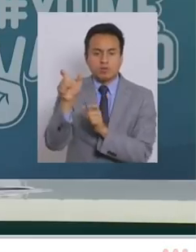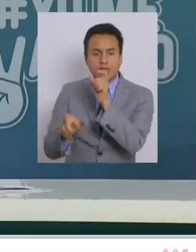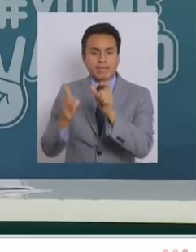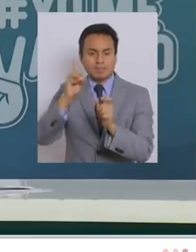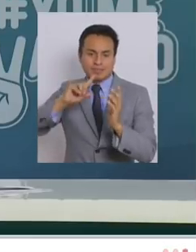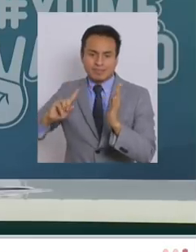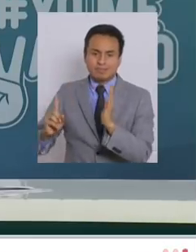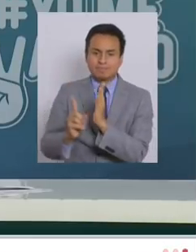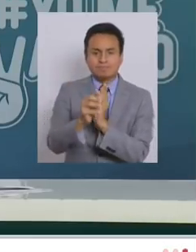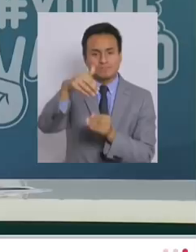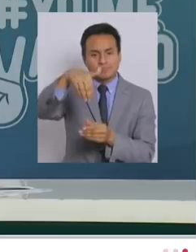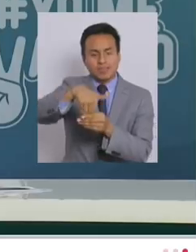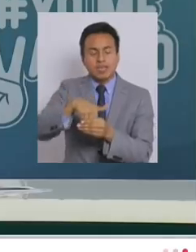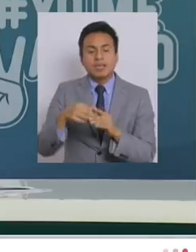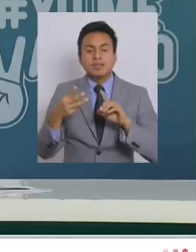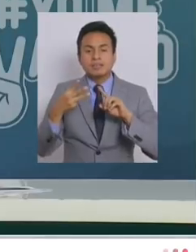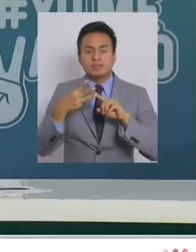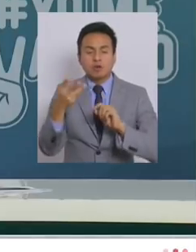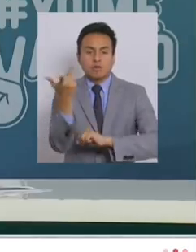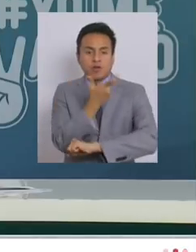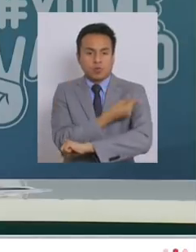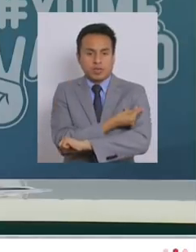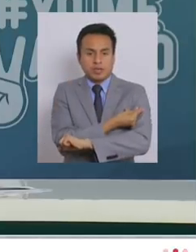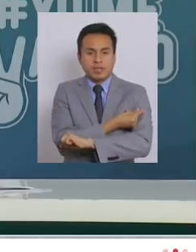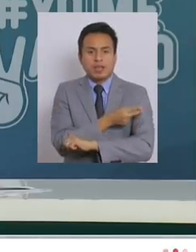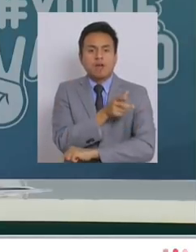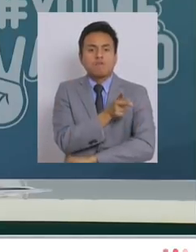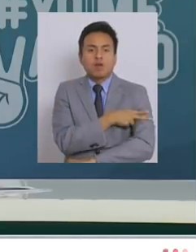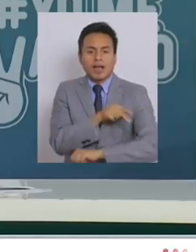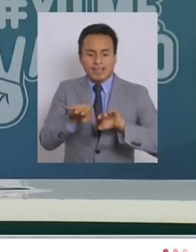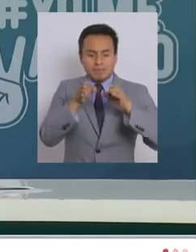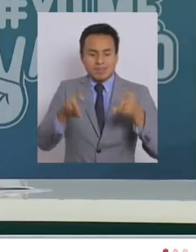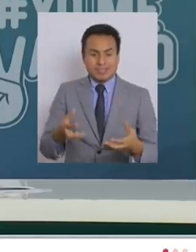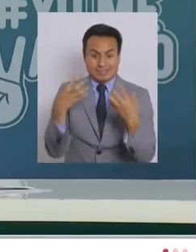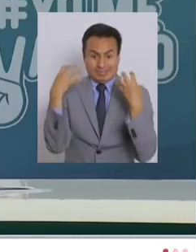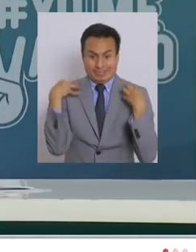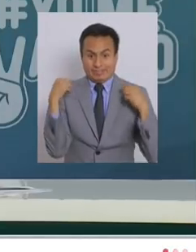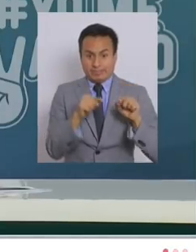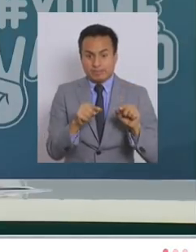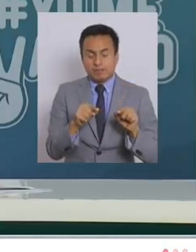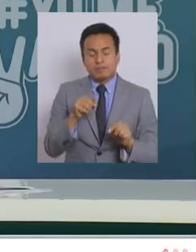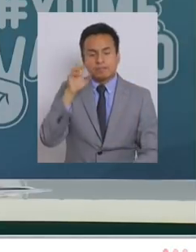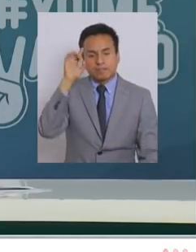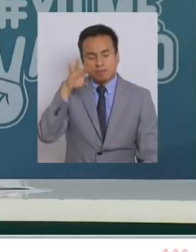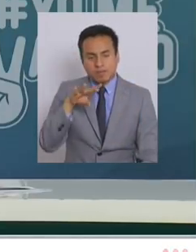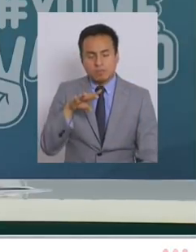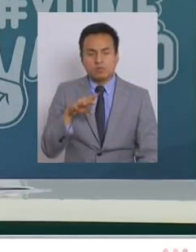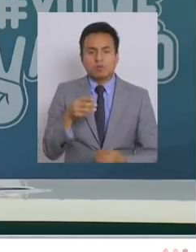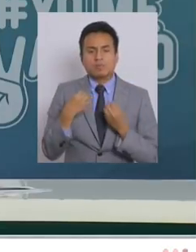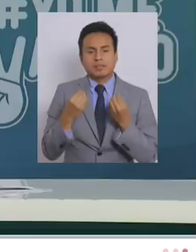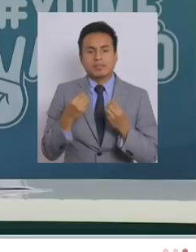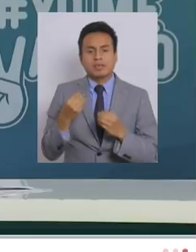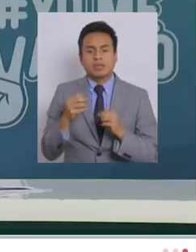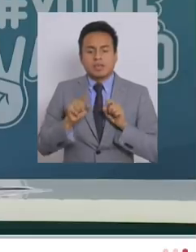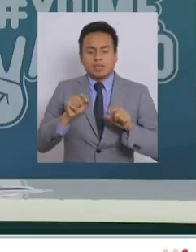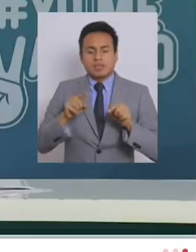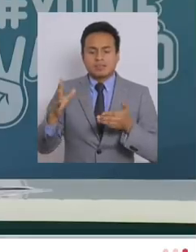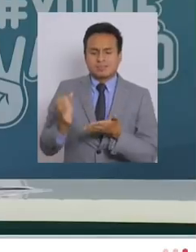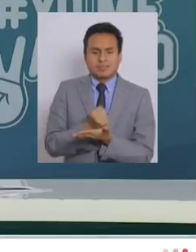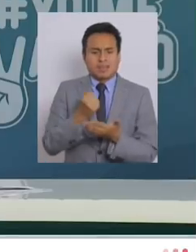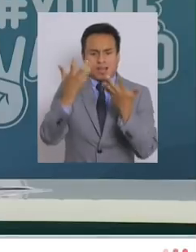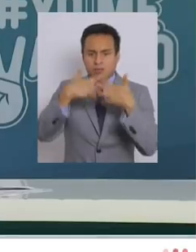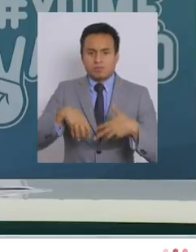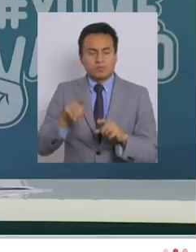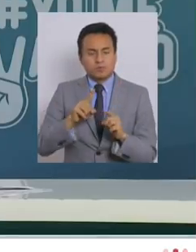discapacidad tercero vacunando a los vocales de mesa aunque sabemos que obviamente la inmunidad no se obtiene de